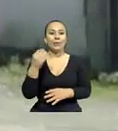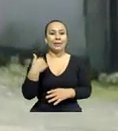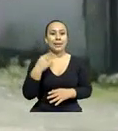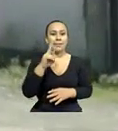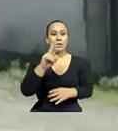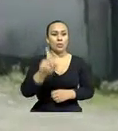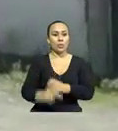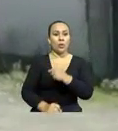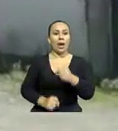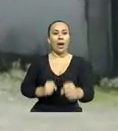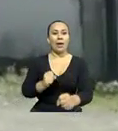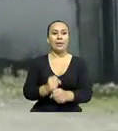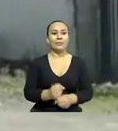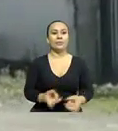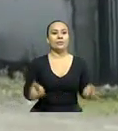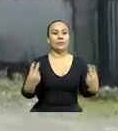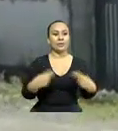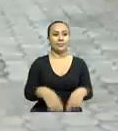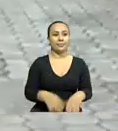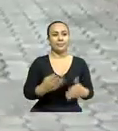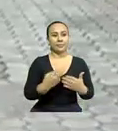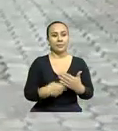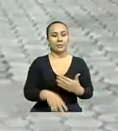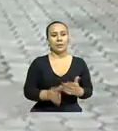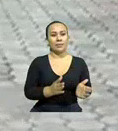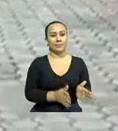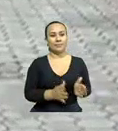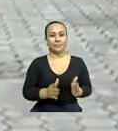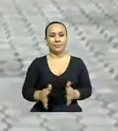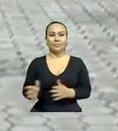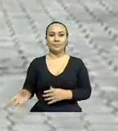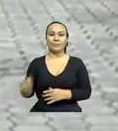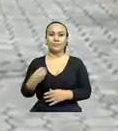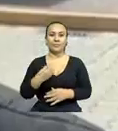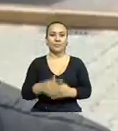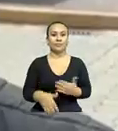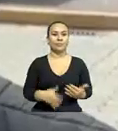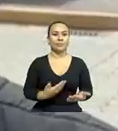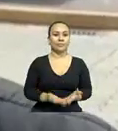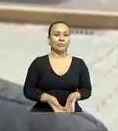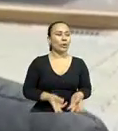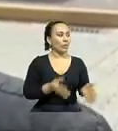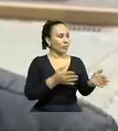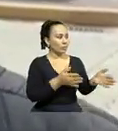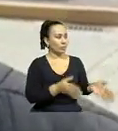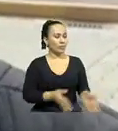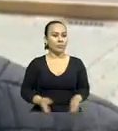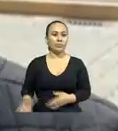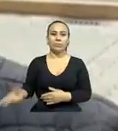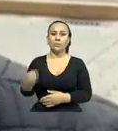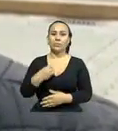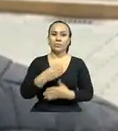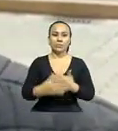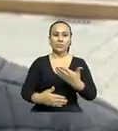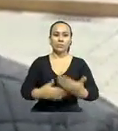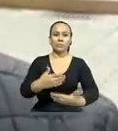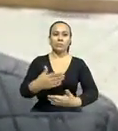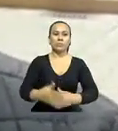cuenta que su hija salió de su casa con una amiga y nunca más regresó. Hacer un trabajo con una amiga y de ahí.